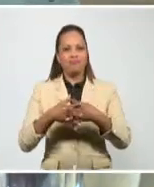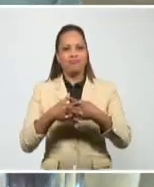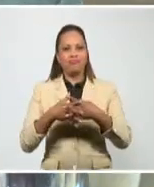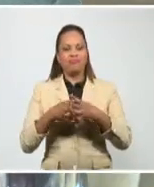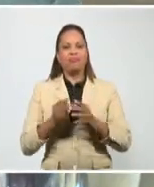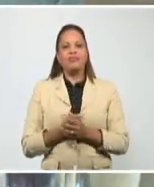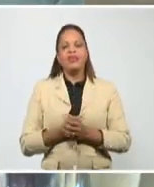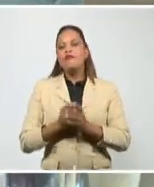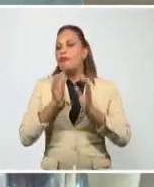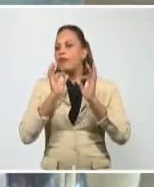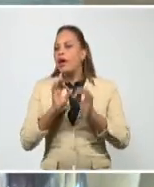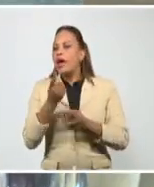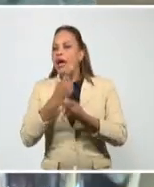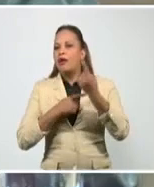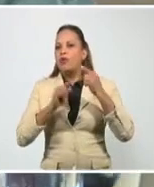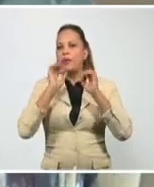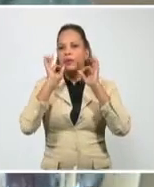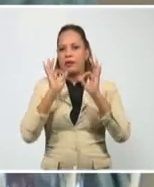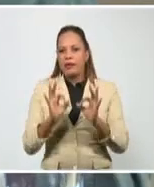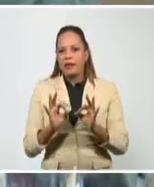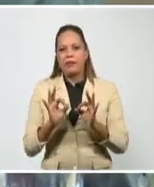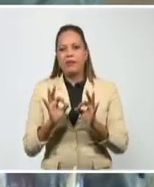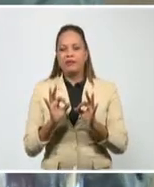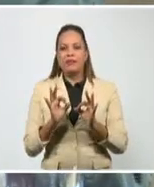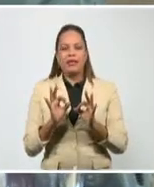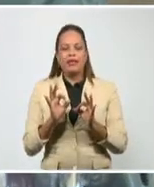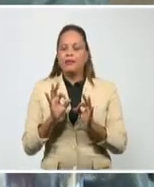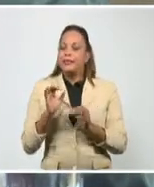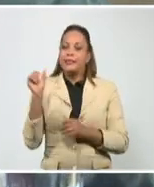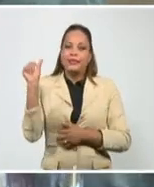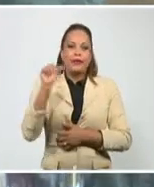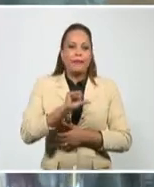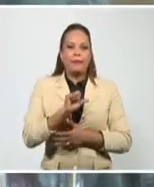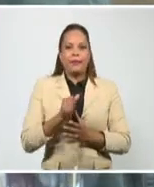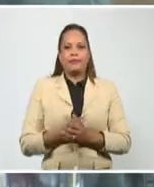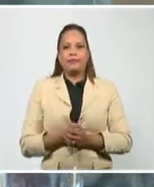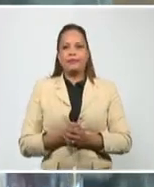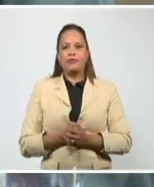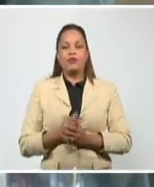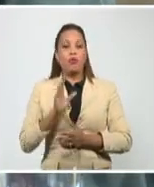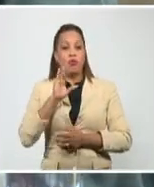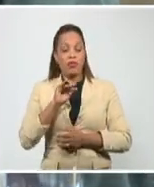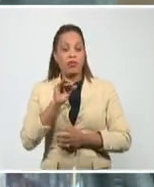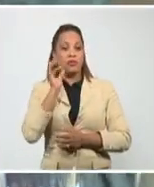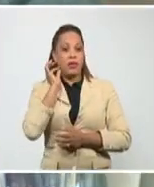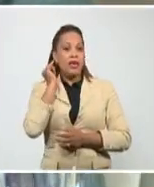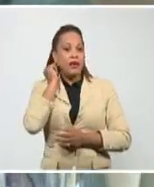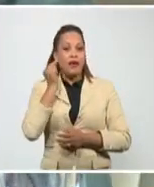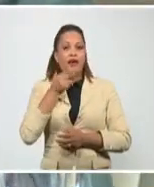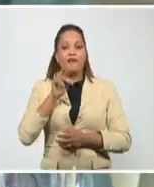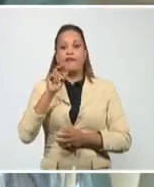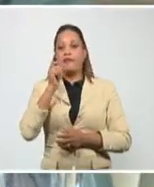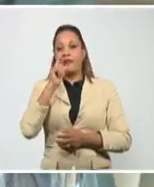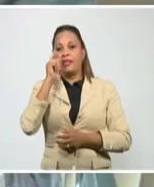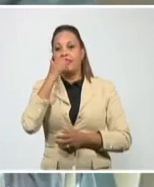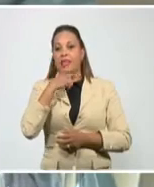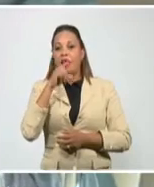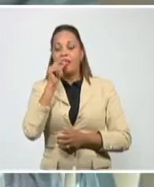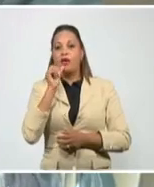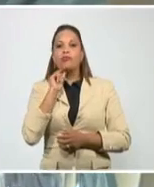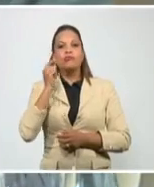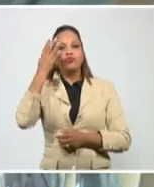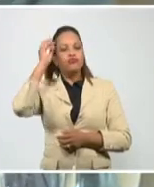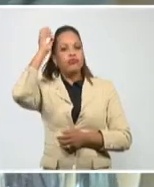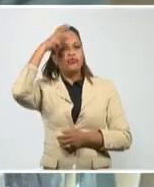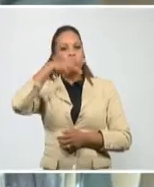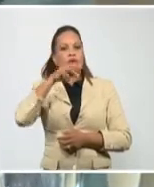coyuntura verdaderamente siniestra, perversa. Como dice Fernando, como dijo Alpidio, Trump está